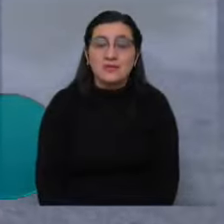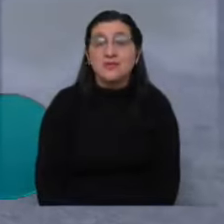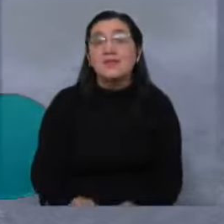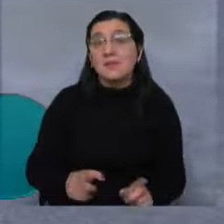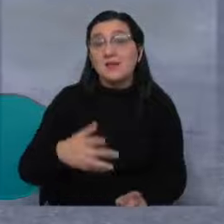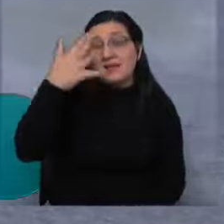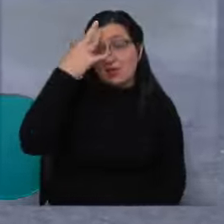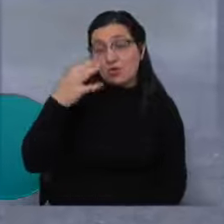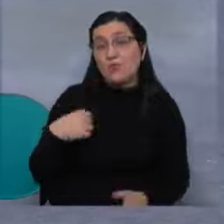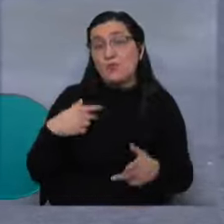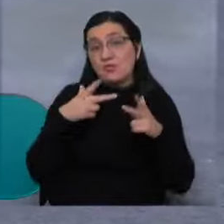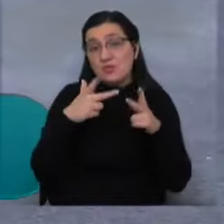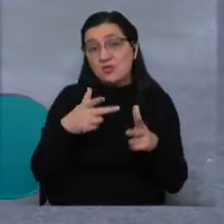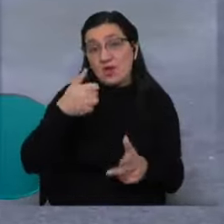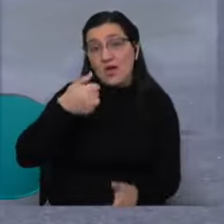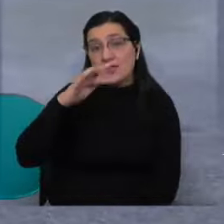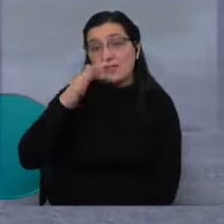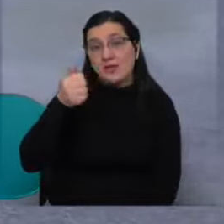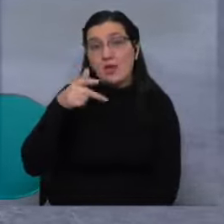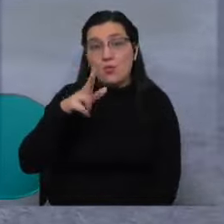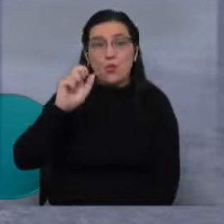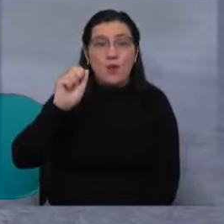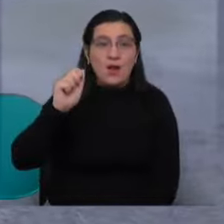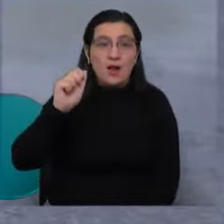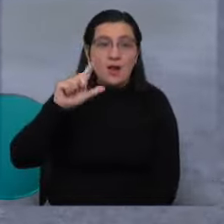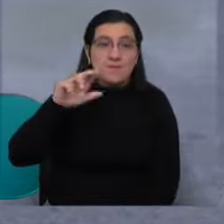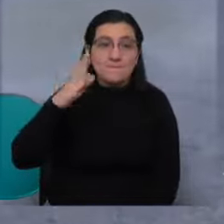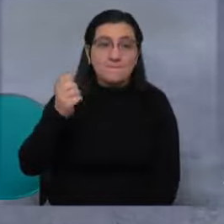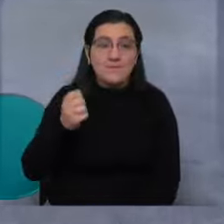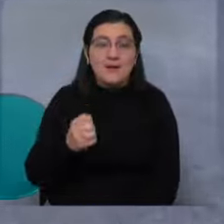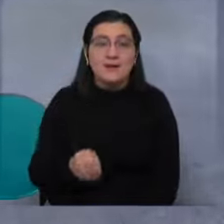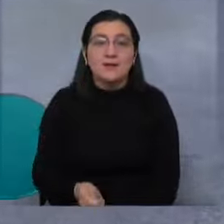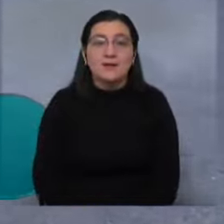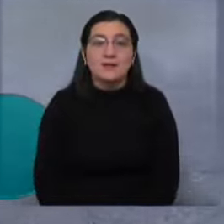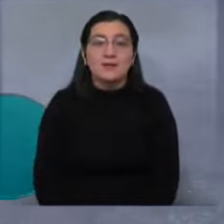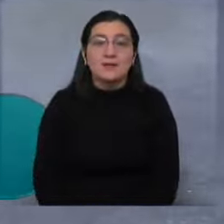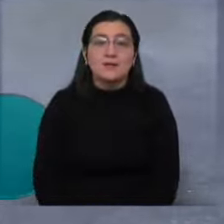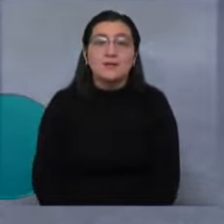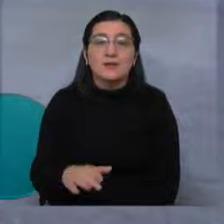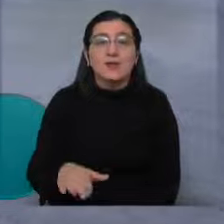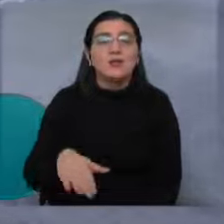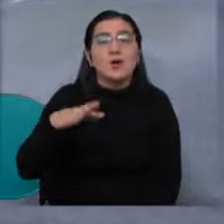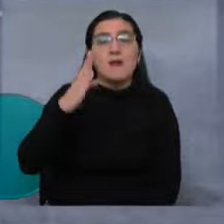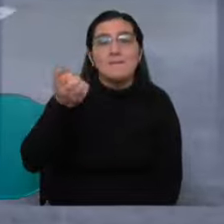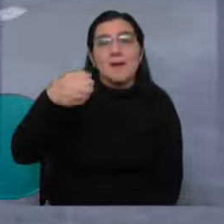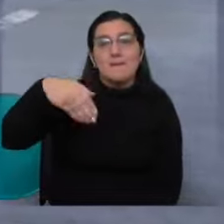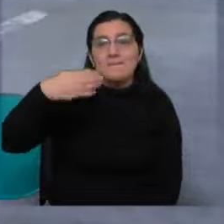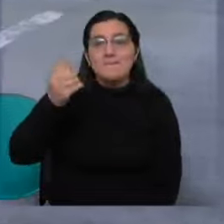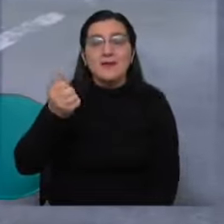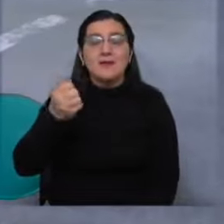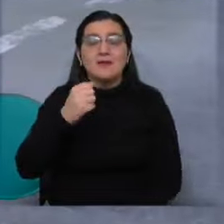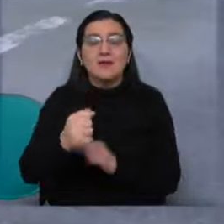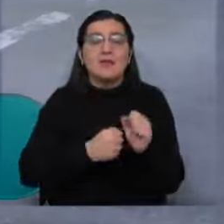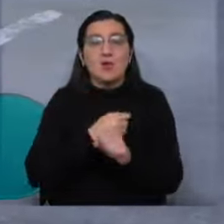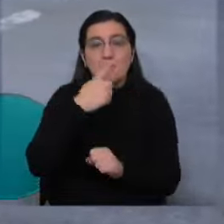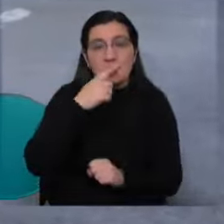a ver como dijo el gran atah payup este cantor popular argentino he criado en la Pampa allá en el 1908